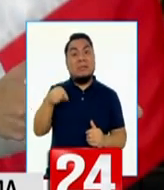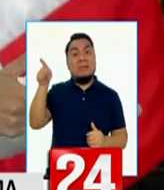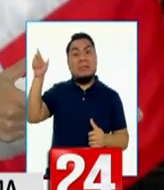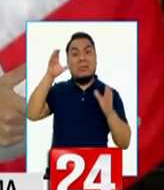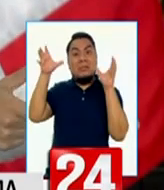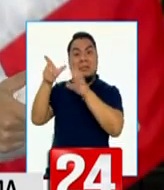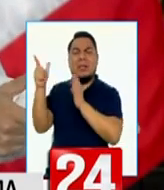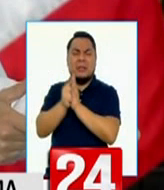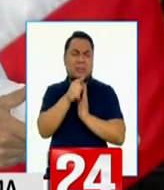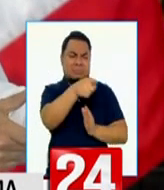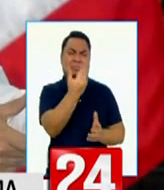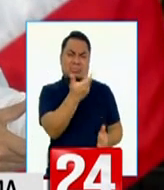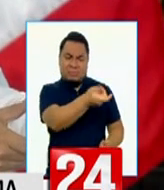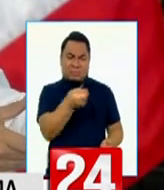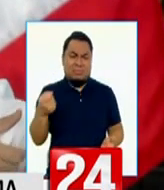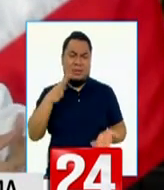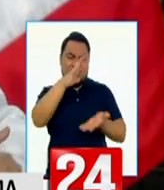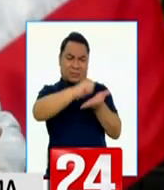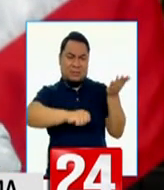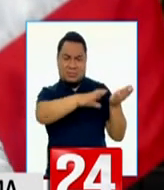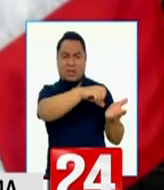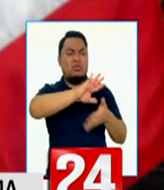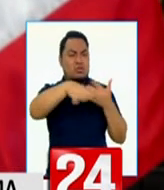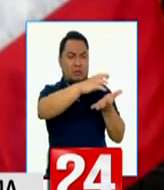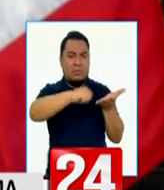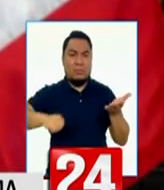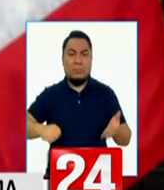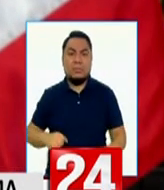dispón de tu dinero y tu futuro.